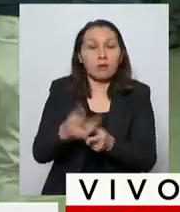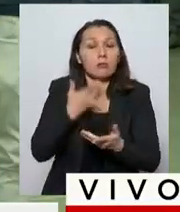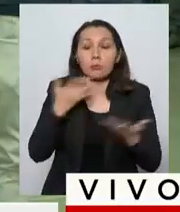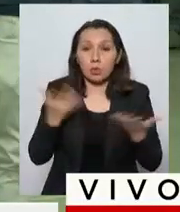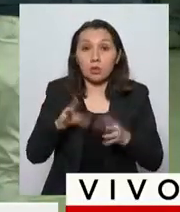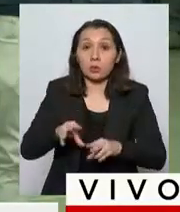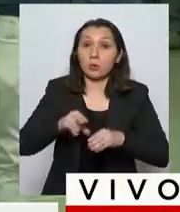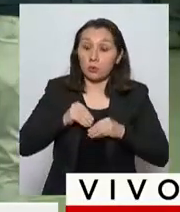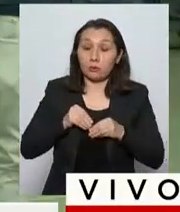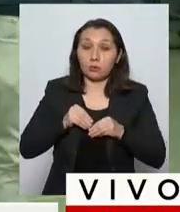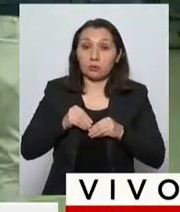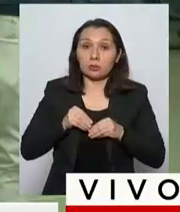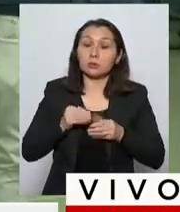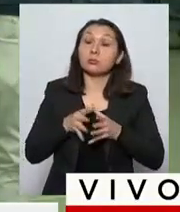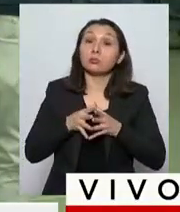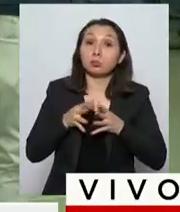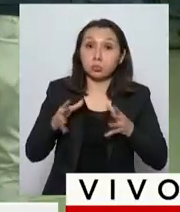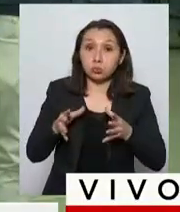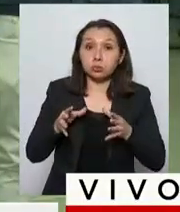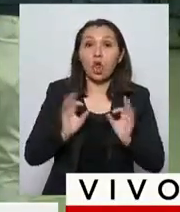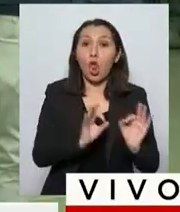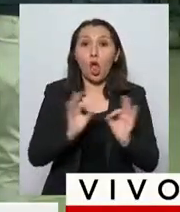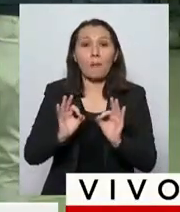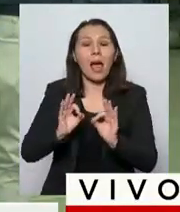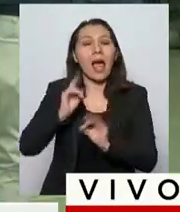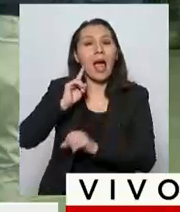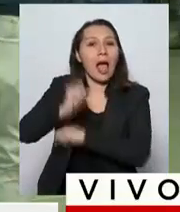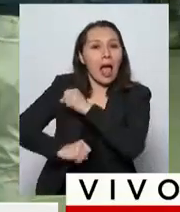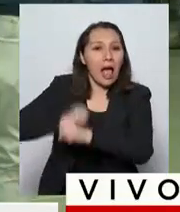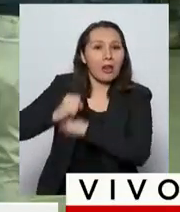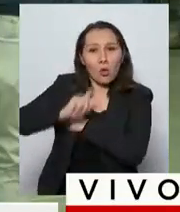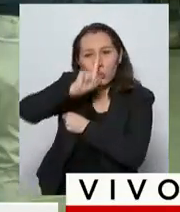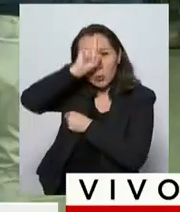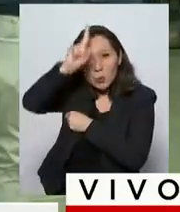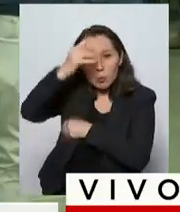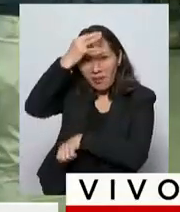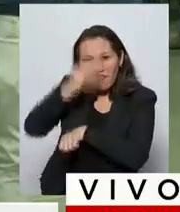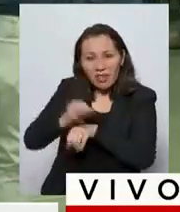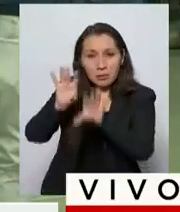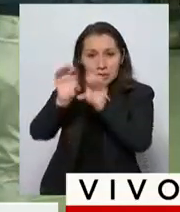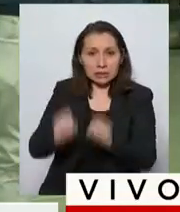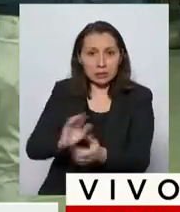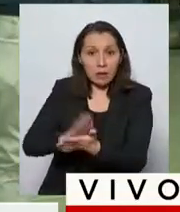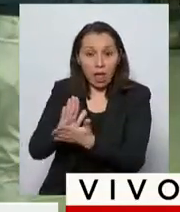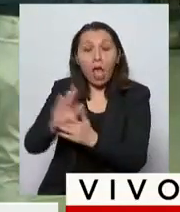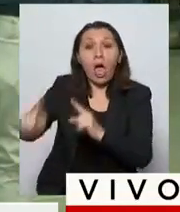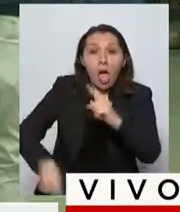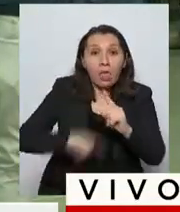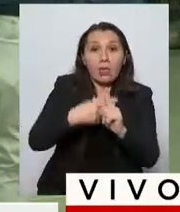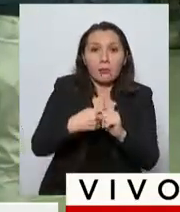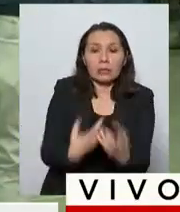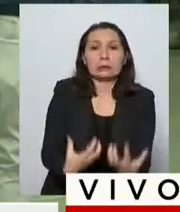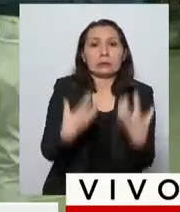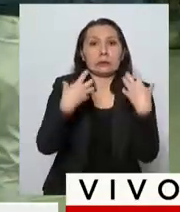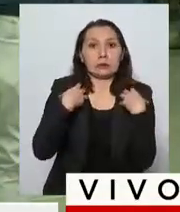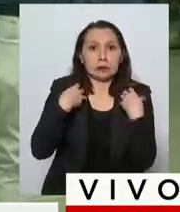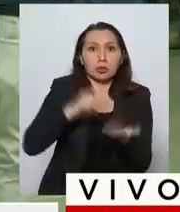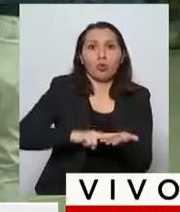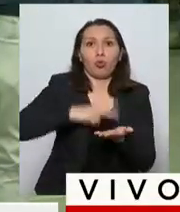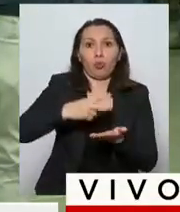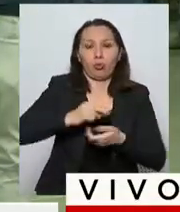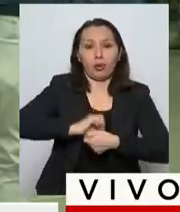tenemos que asumir la carga normal que significa un sistema de salud y además hacernos cargo de esta